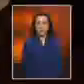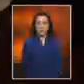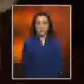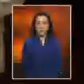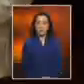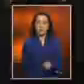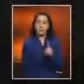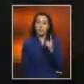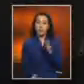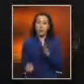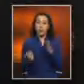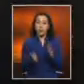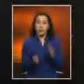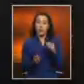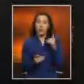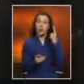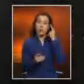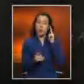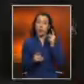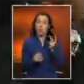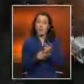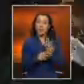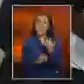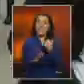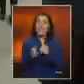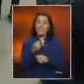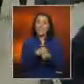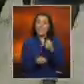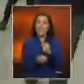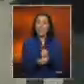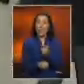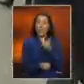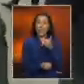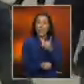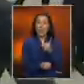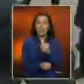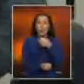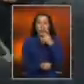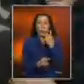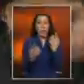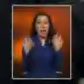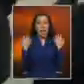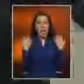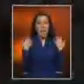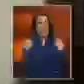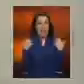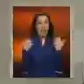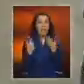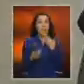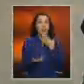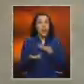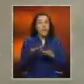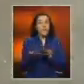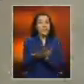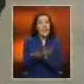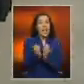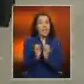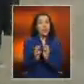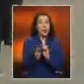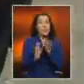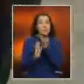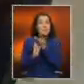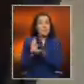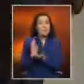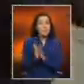Un caso excepcional, pero no fortuito. Hace 6 años, la directora nombró una encargada de convivencia escolar y creó un